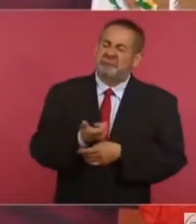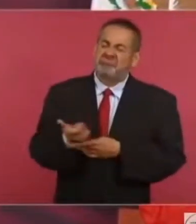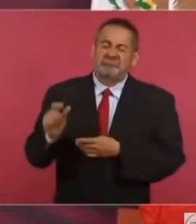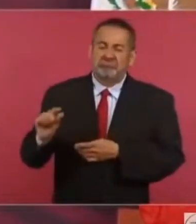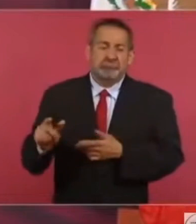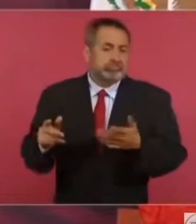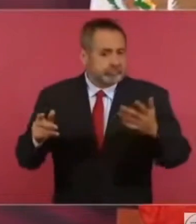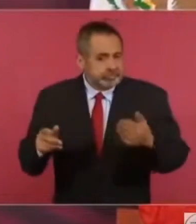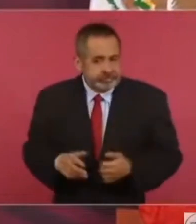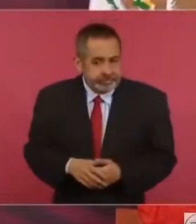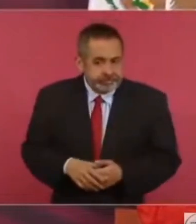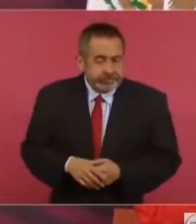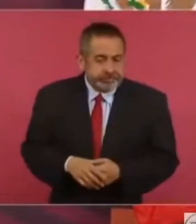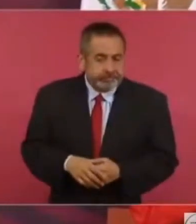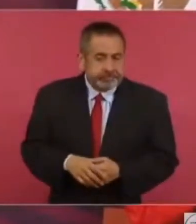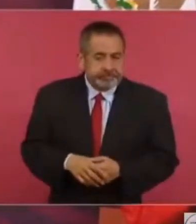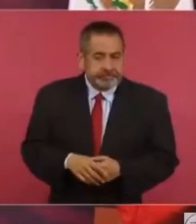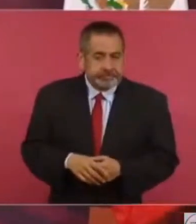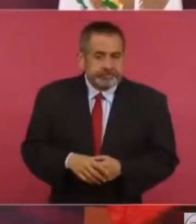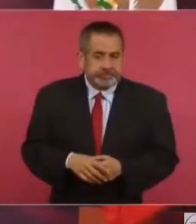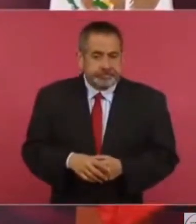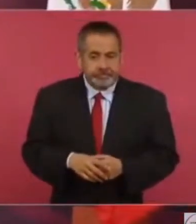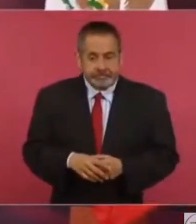Y todavía